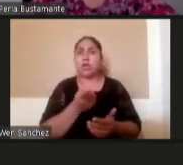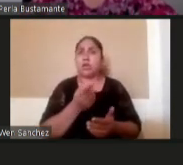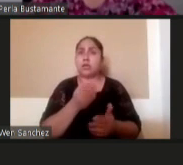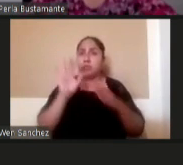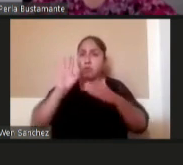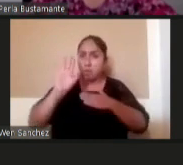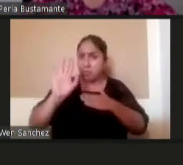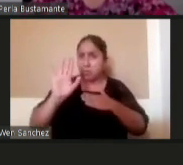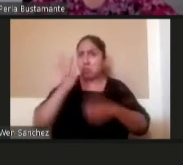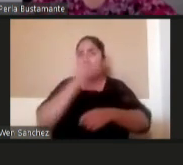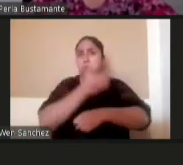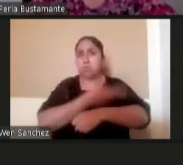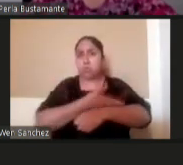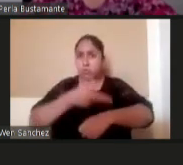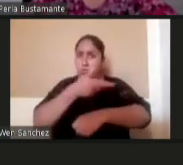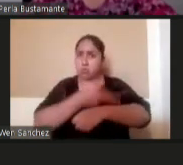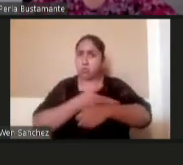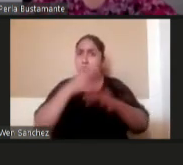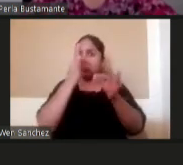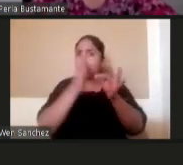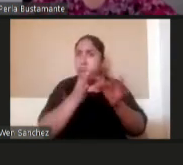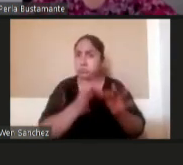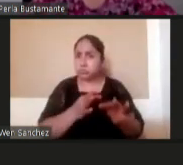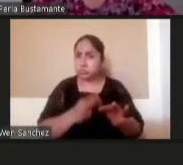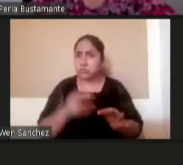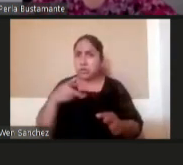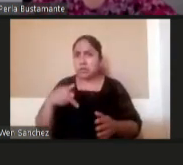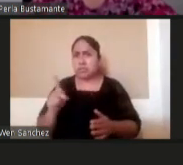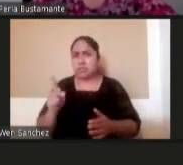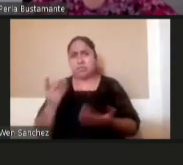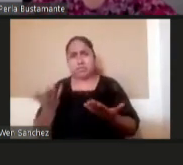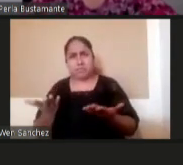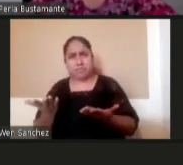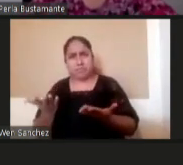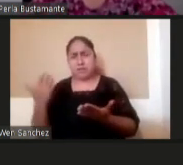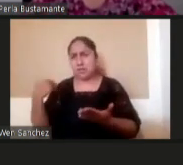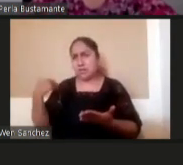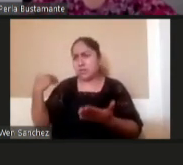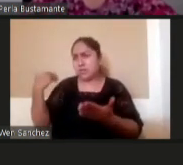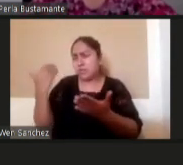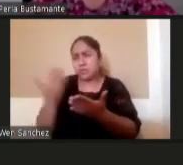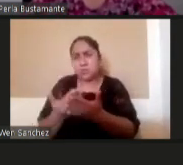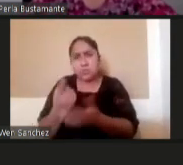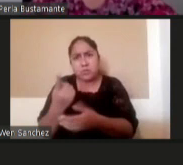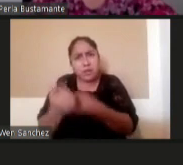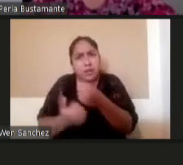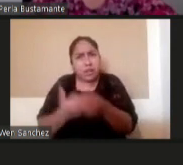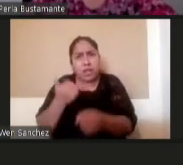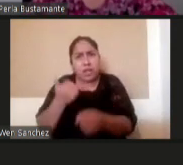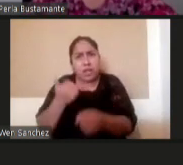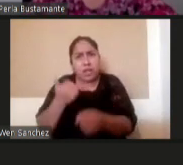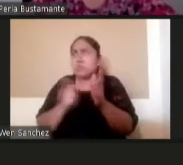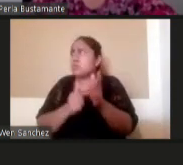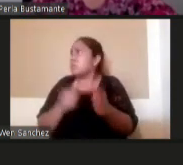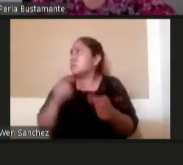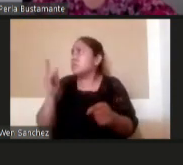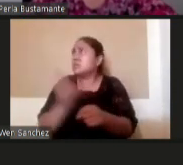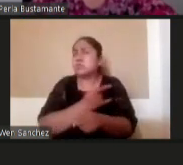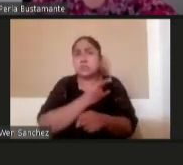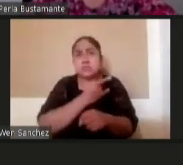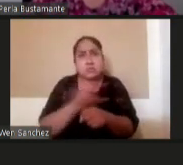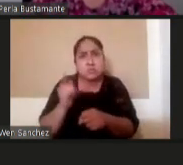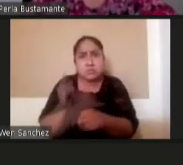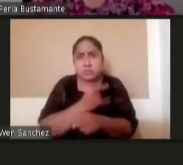miércoles, a veces pasa el martes. Yo creo que aquí ya es el reflejo de nosotros, de los vigilantes